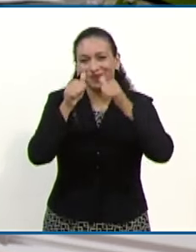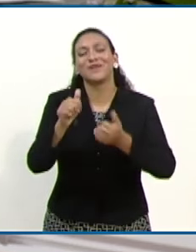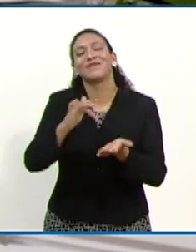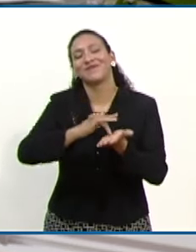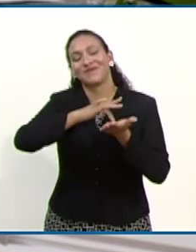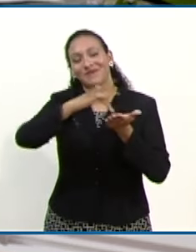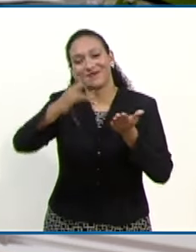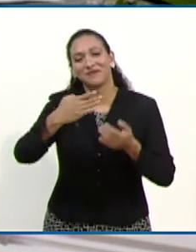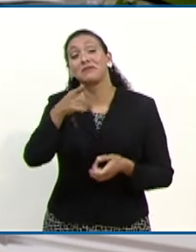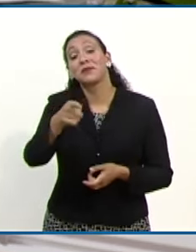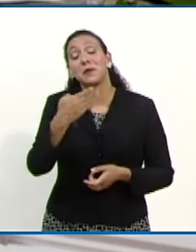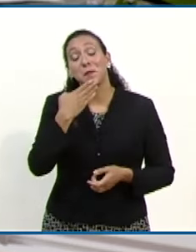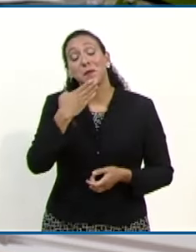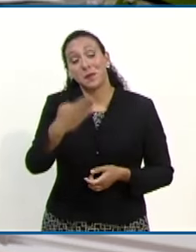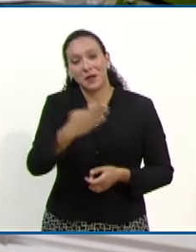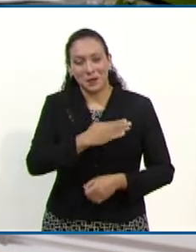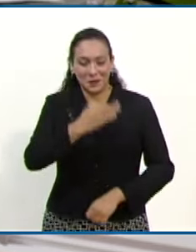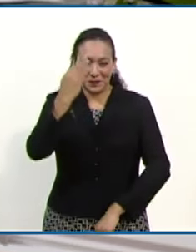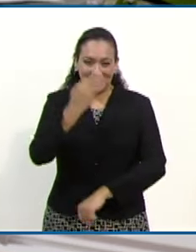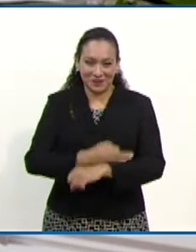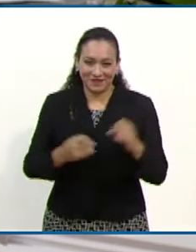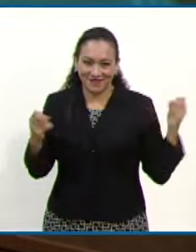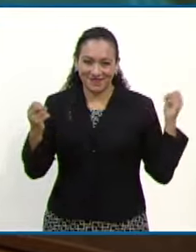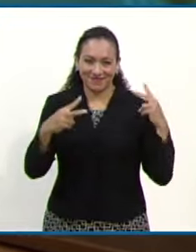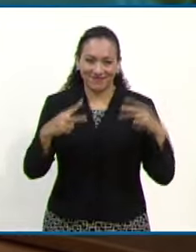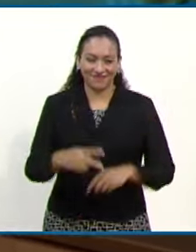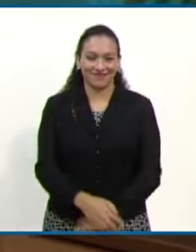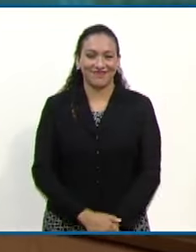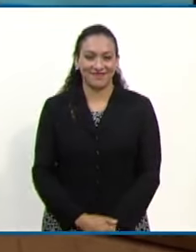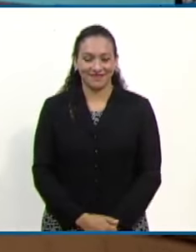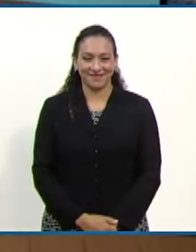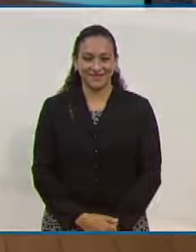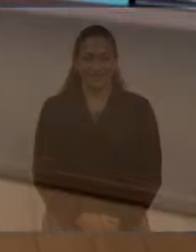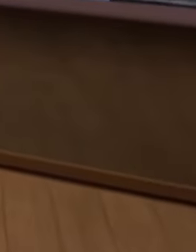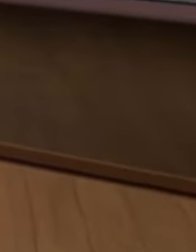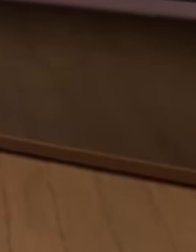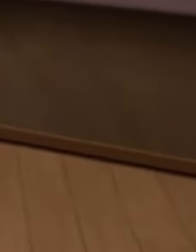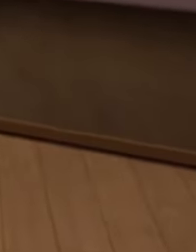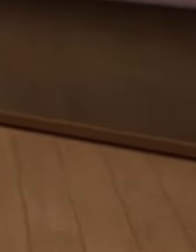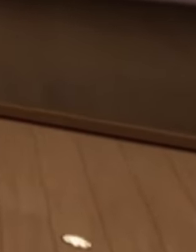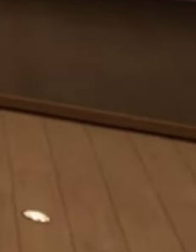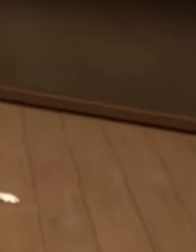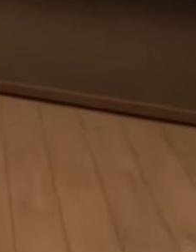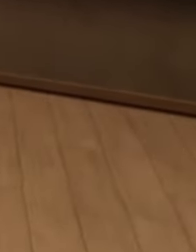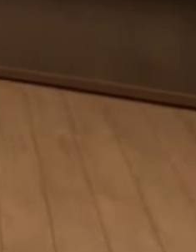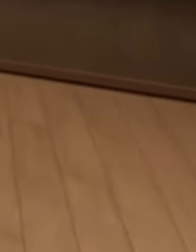por su atención. Que tenga buen provecho. Hasta pronto.